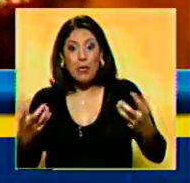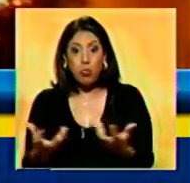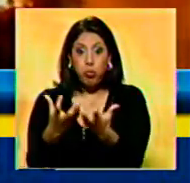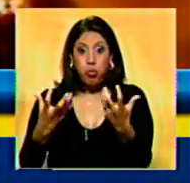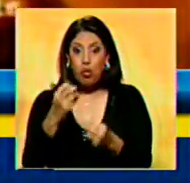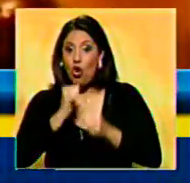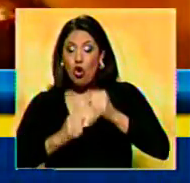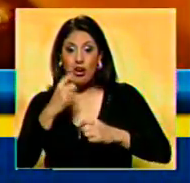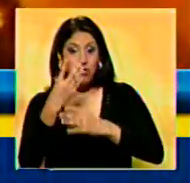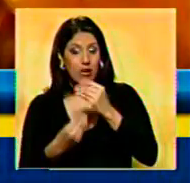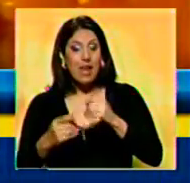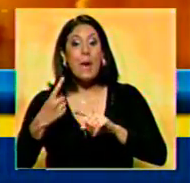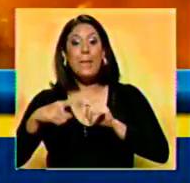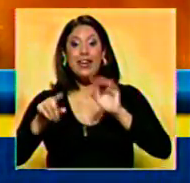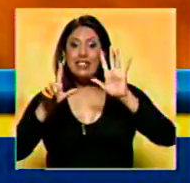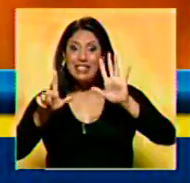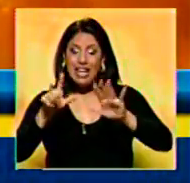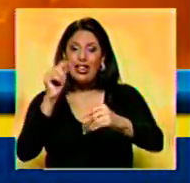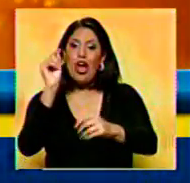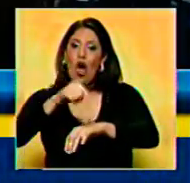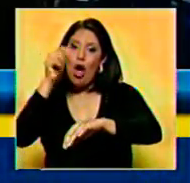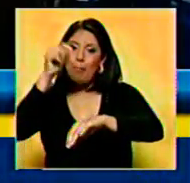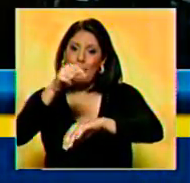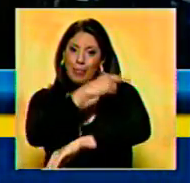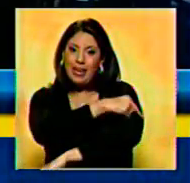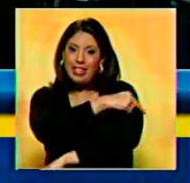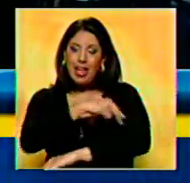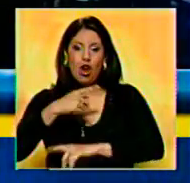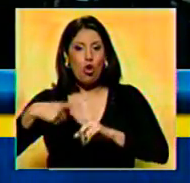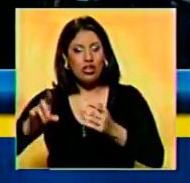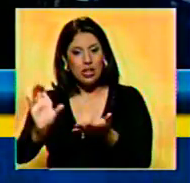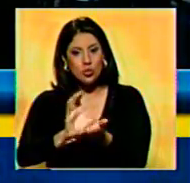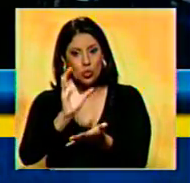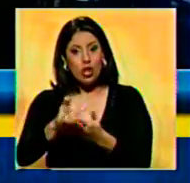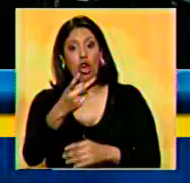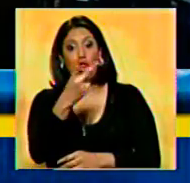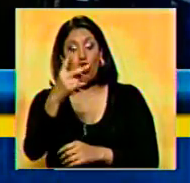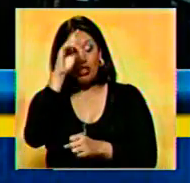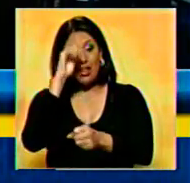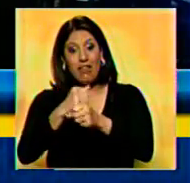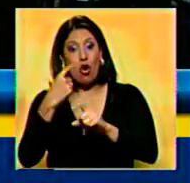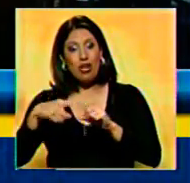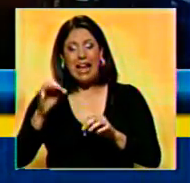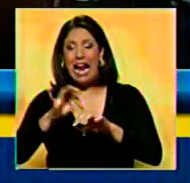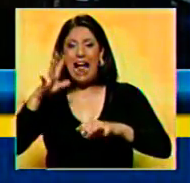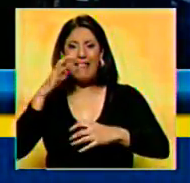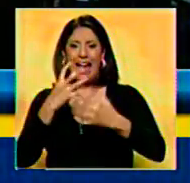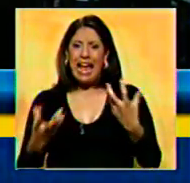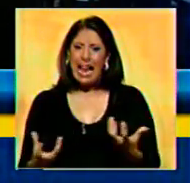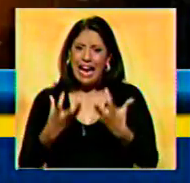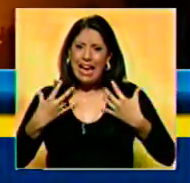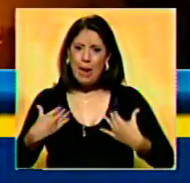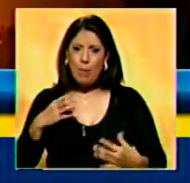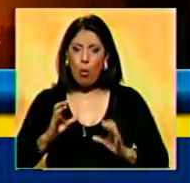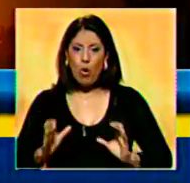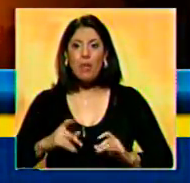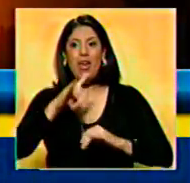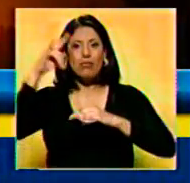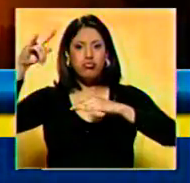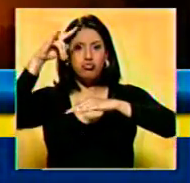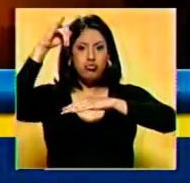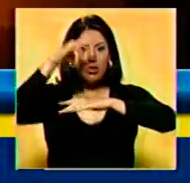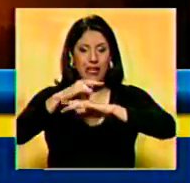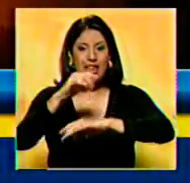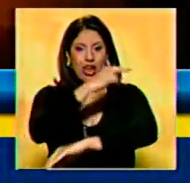incendio Aunque siete de ellos fueron hospitalizados en la ciudad de tabares otros dos trabajadores con graves quemaduras fueron trasladados en avión al centro